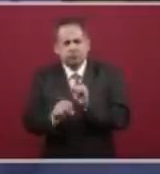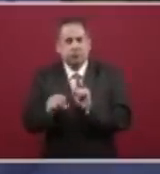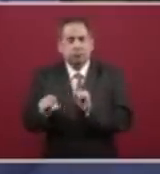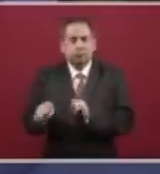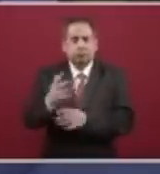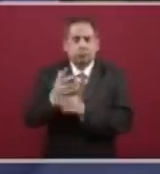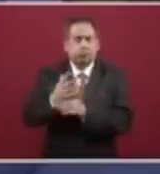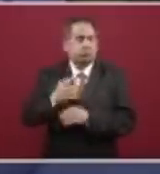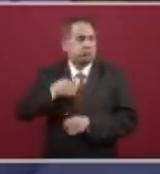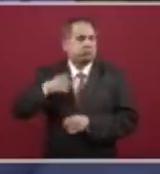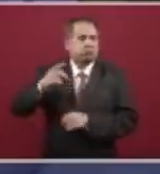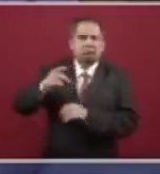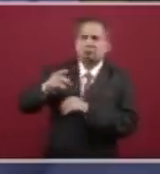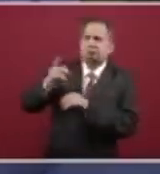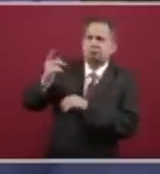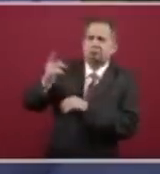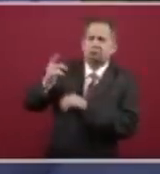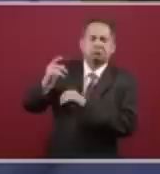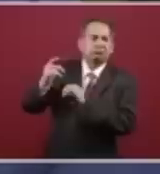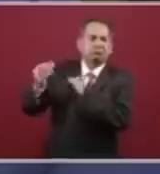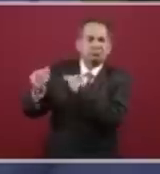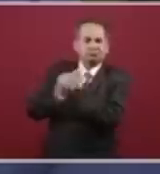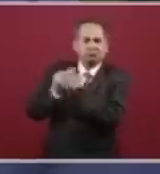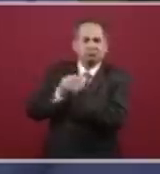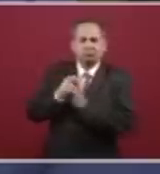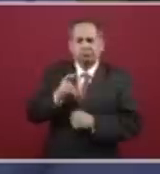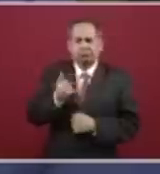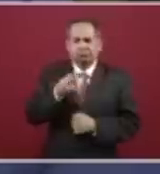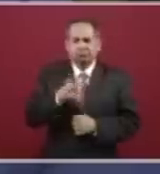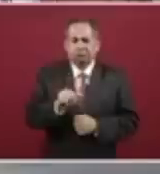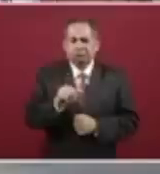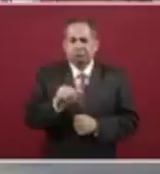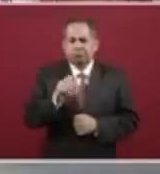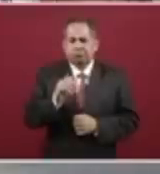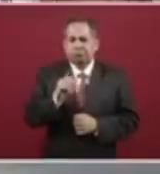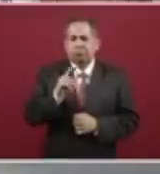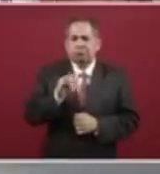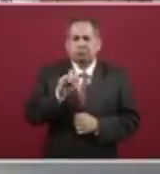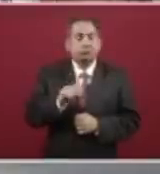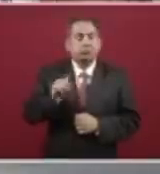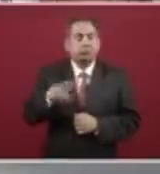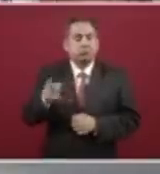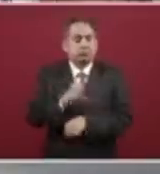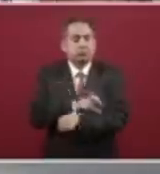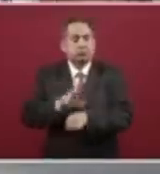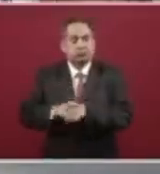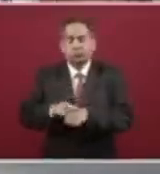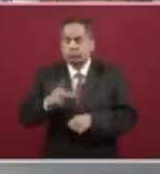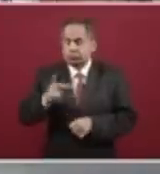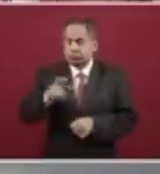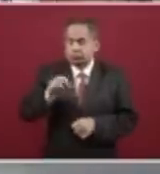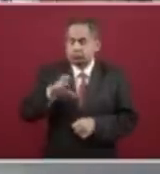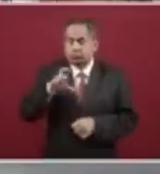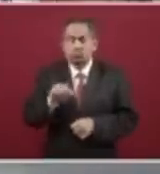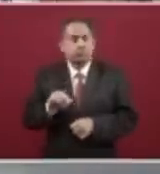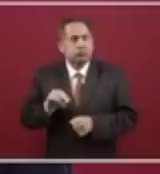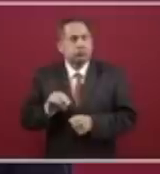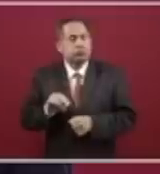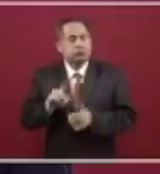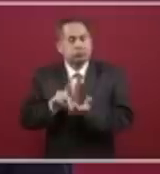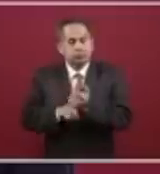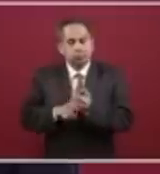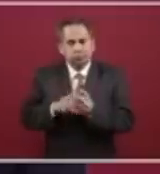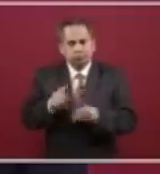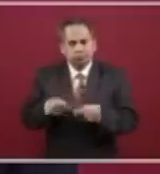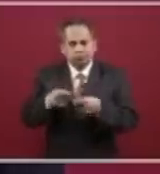apadrinada por usted ella es reina maria basilio ortiz coordinadora de procura a base del seguimiento a